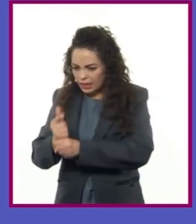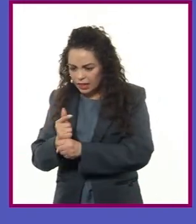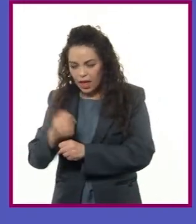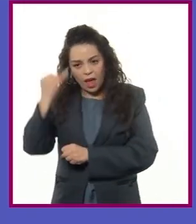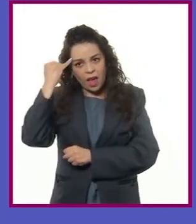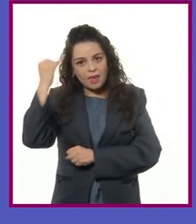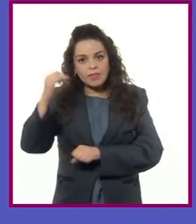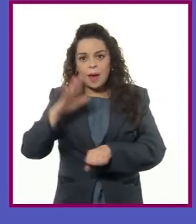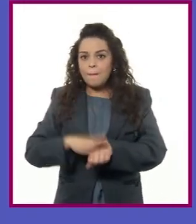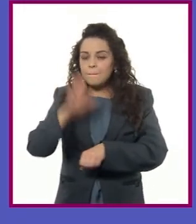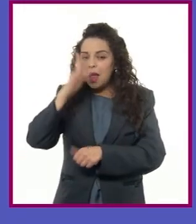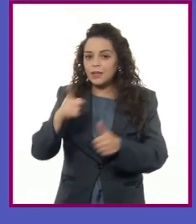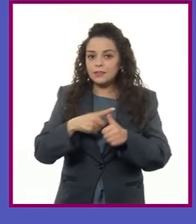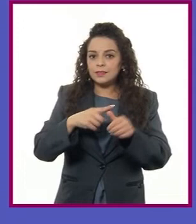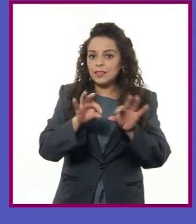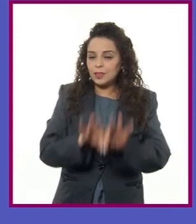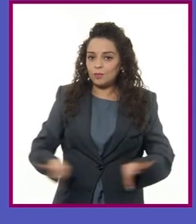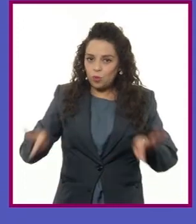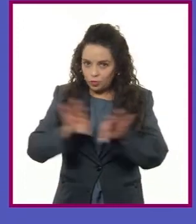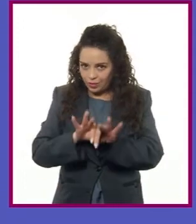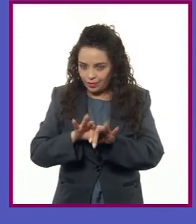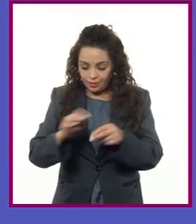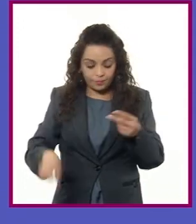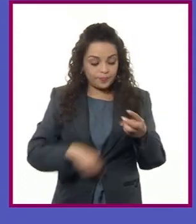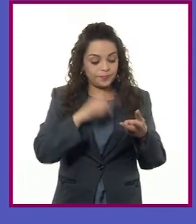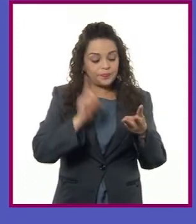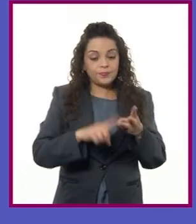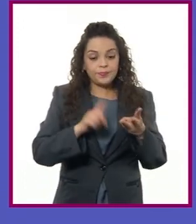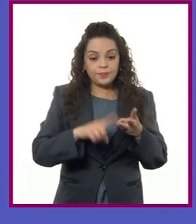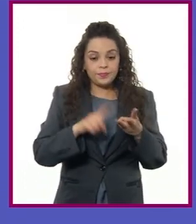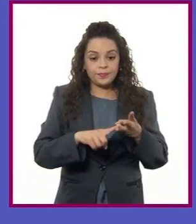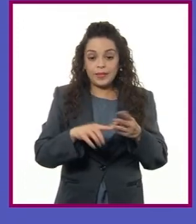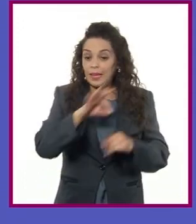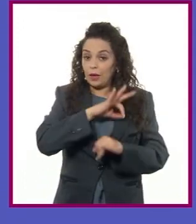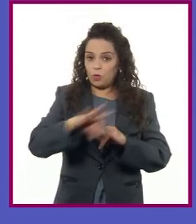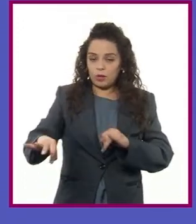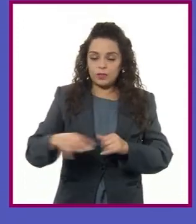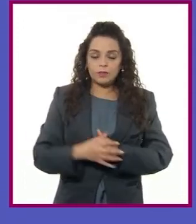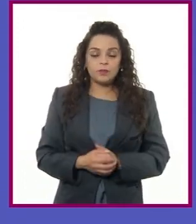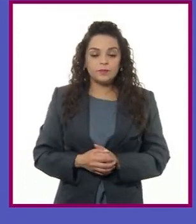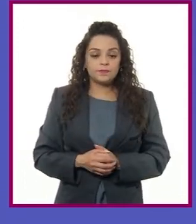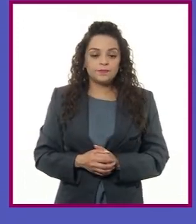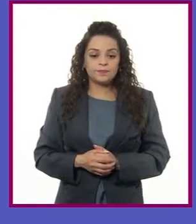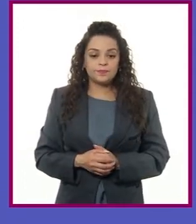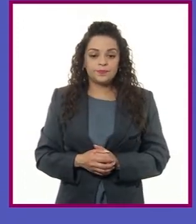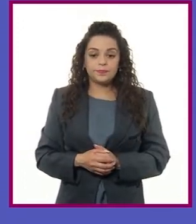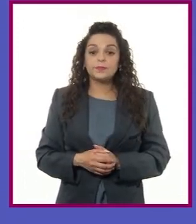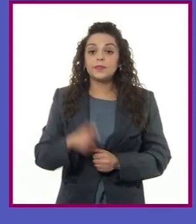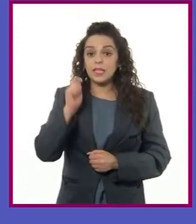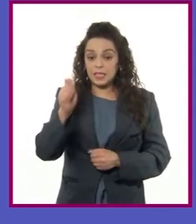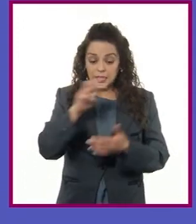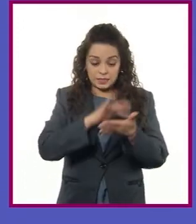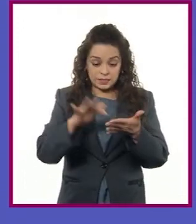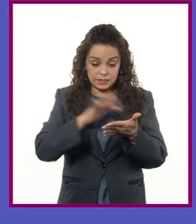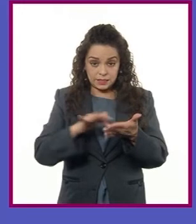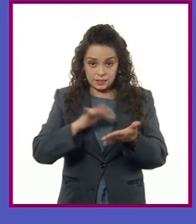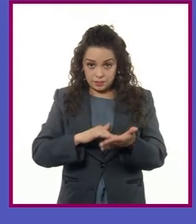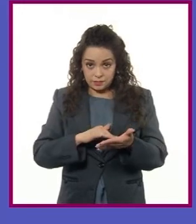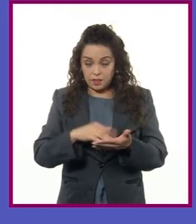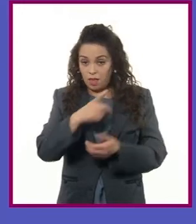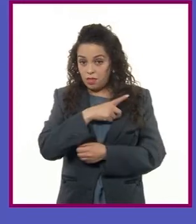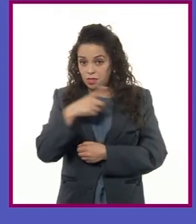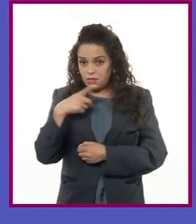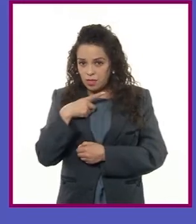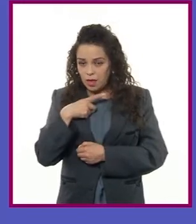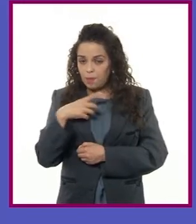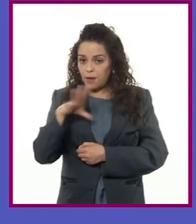ideas principales. Número 3. Y por último, aunque el texto a parafrasear debe presentar la